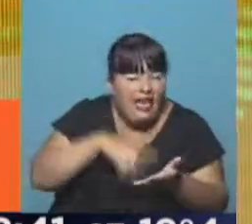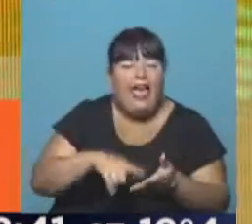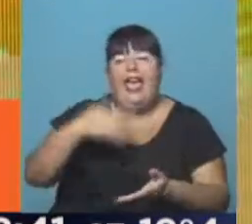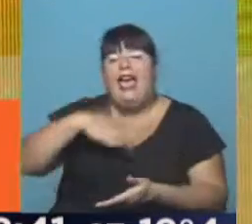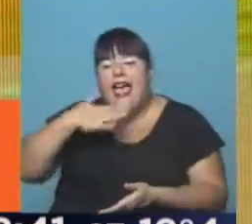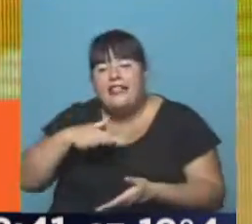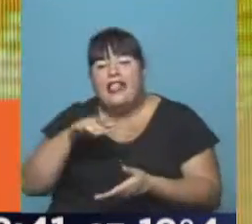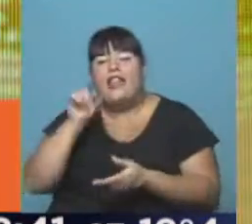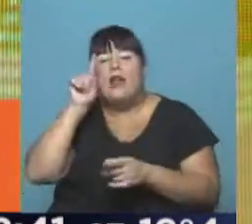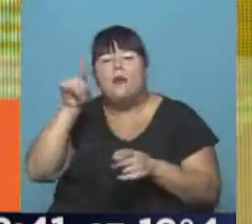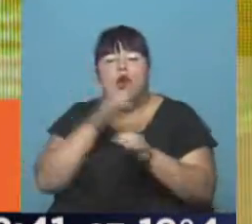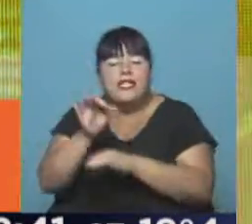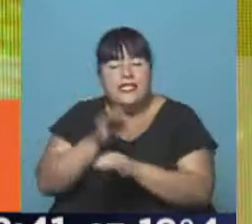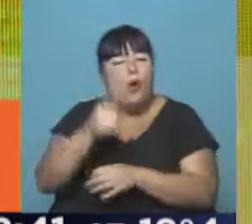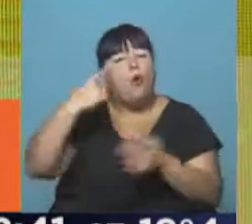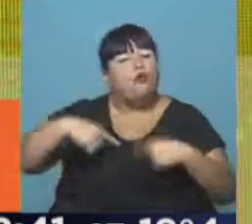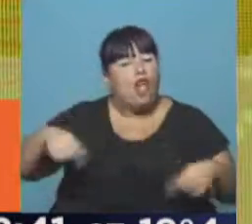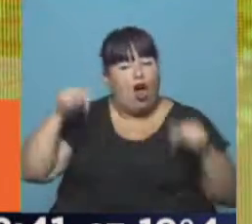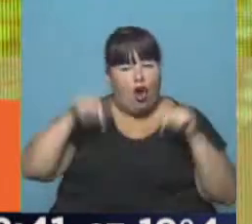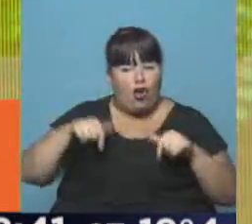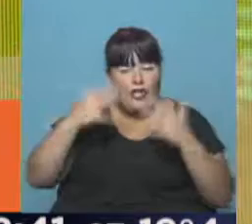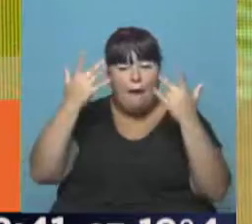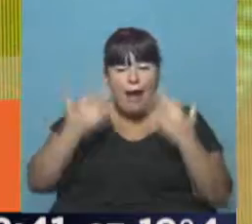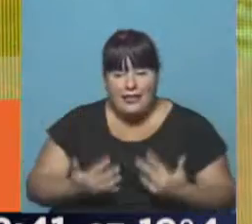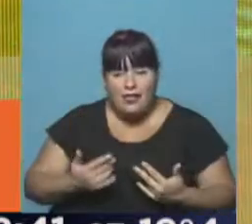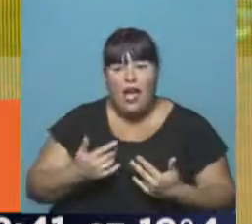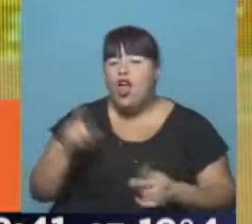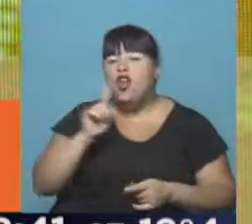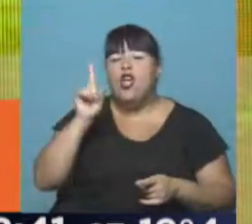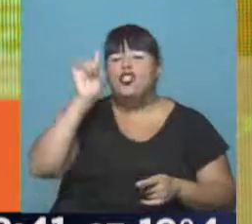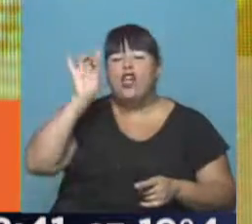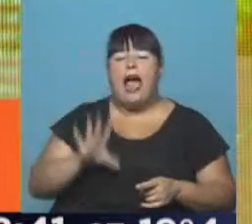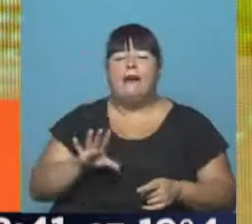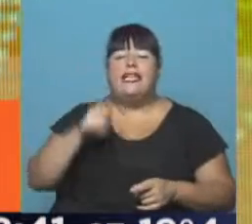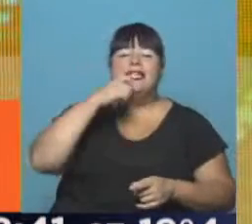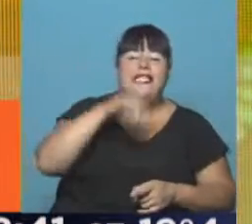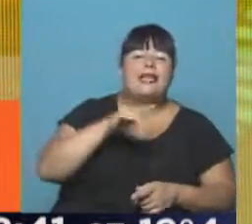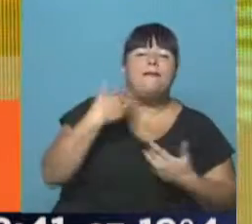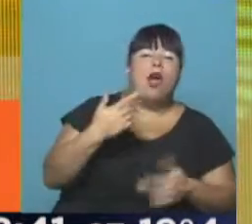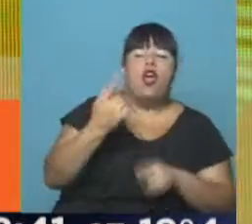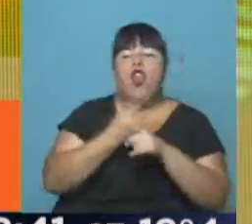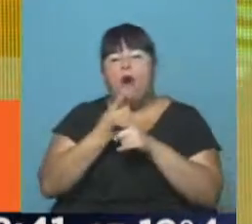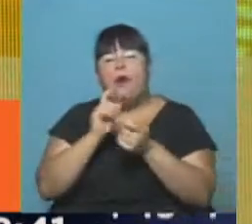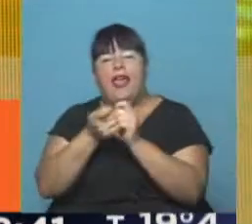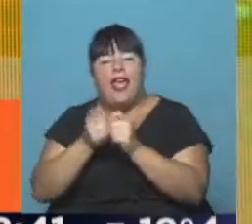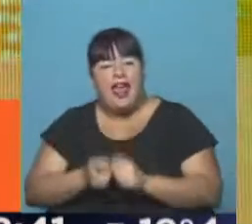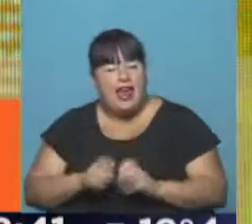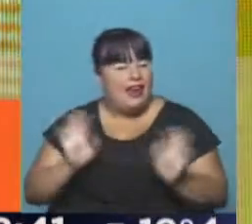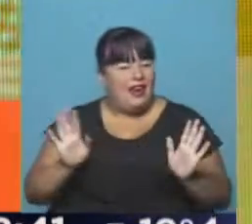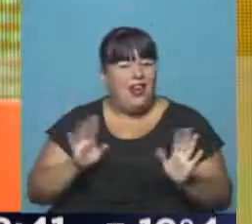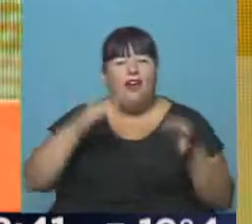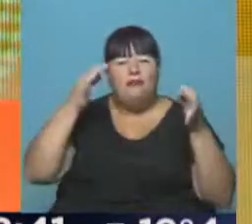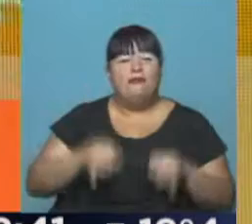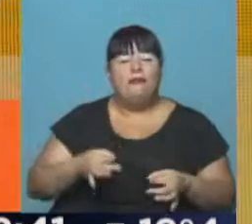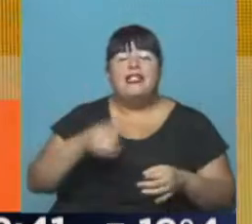comprender consignas. Muchas de las cosas que suceden en matemáticas no tienen que ver con si el chico puede o no puede realizar una operación, sino